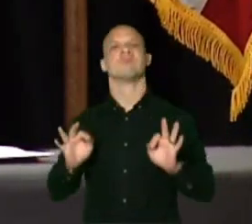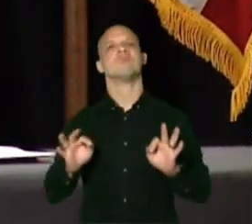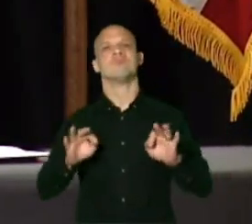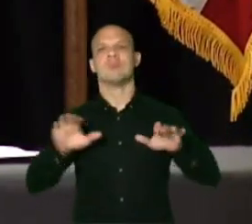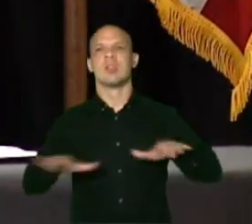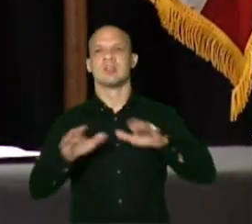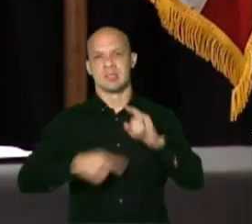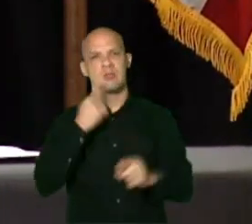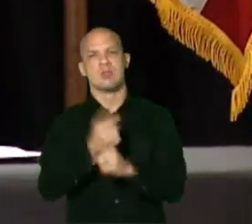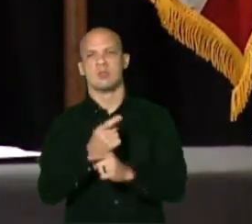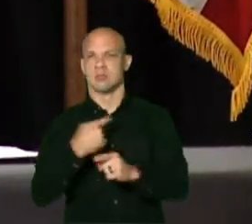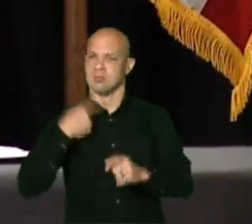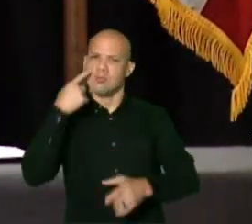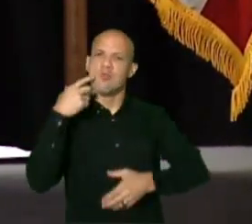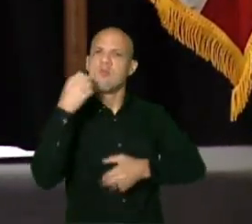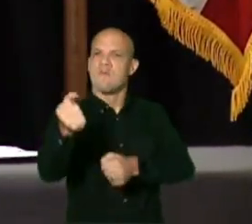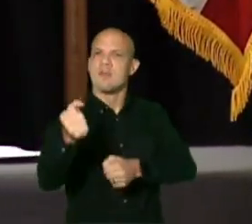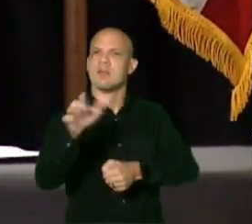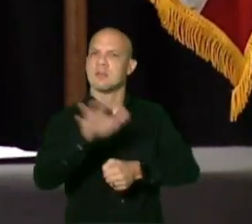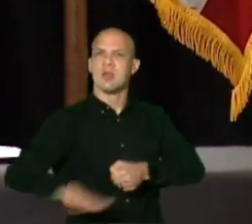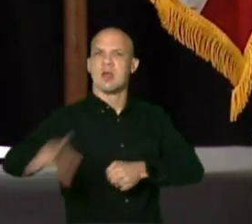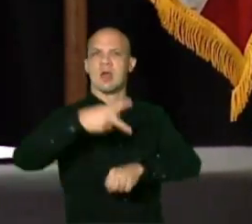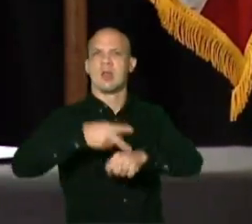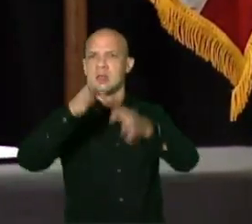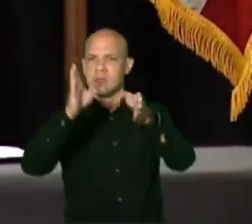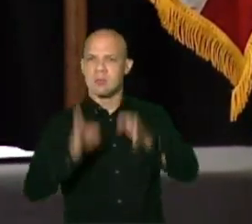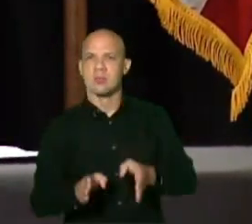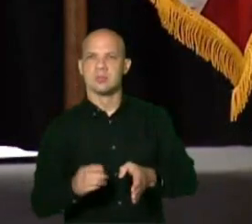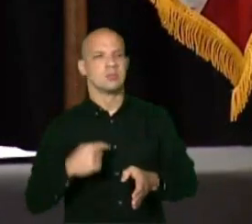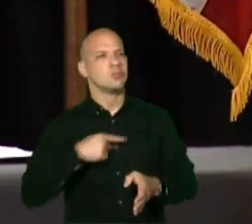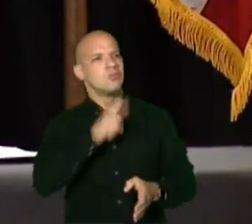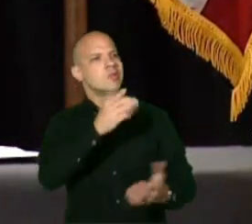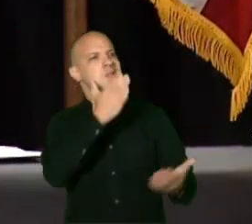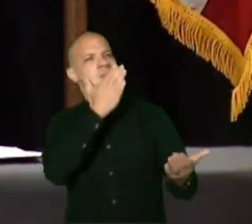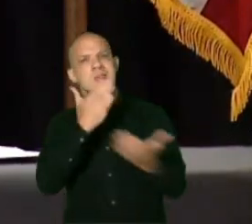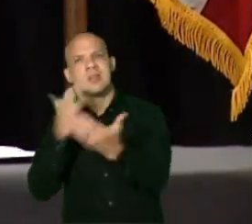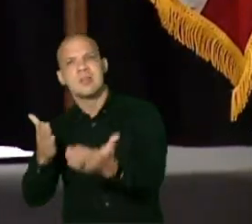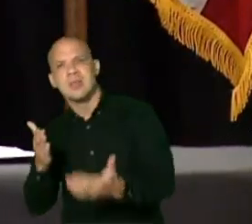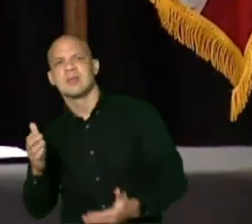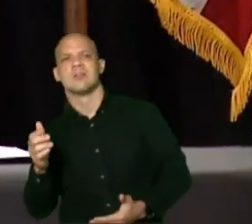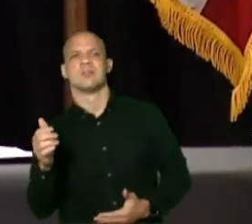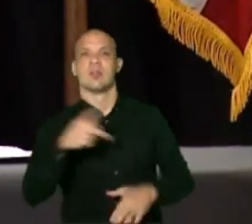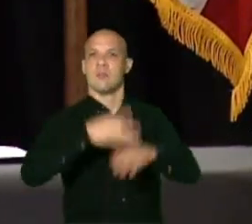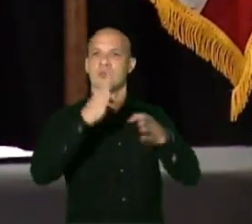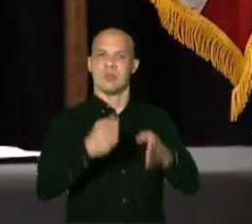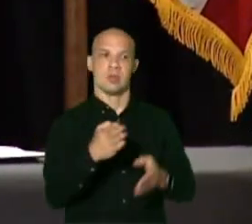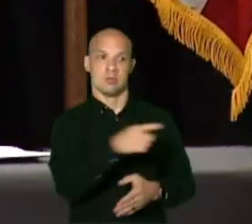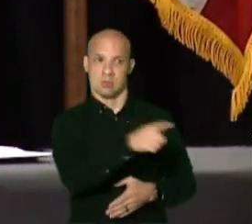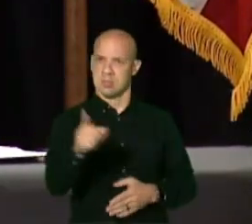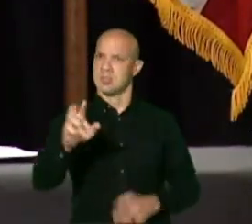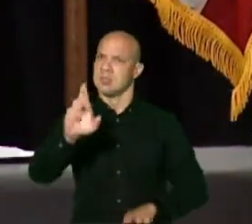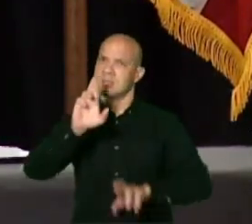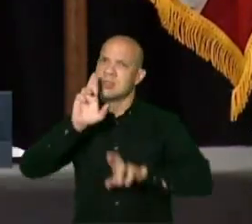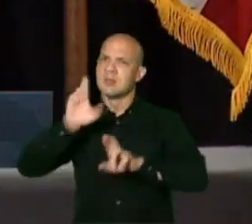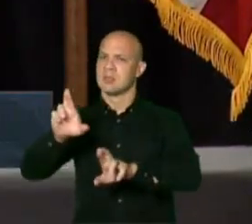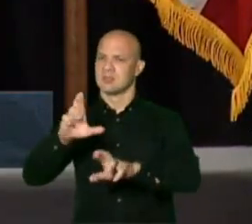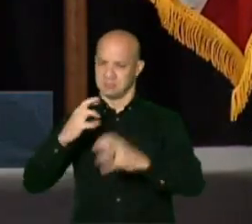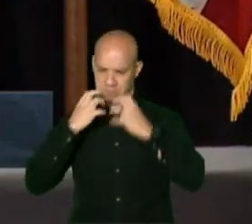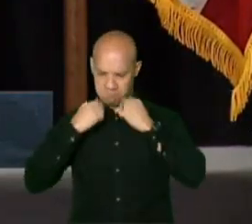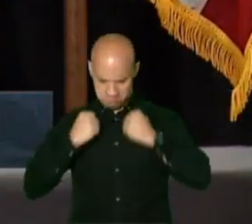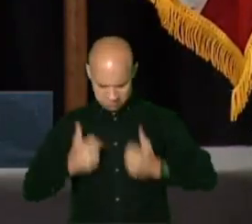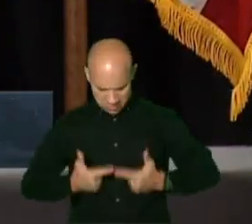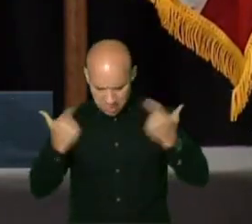puertorriqueño, yo tengo fe y estoy agradecida de la inmensa mayoría de todos los puertorriqueños que respetan, que aman su